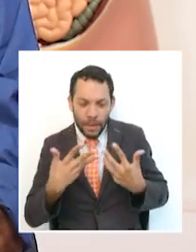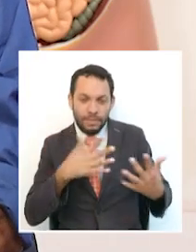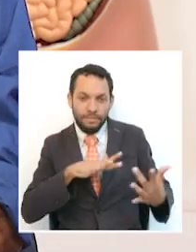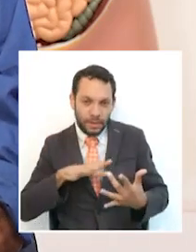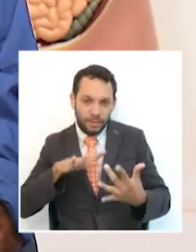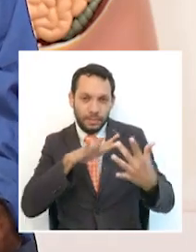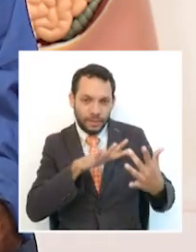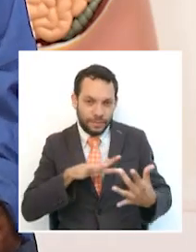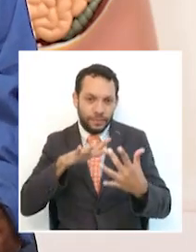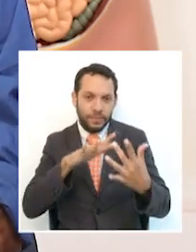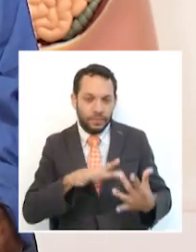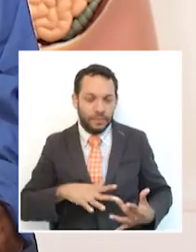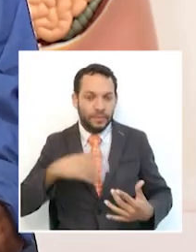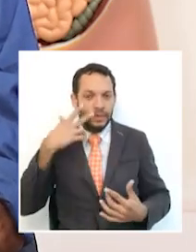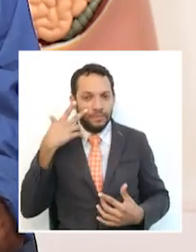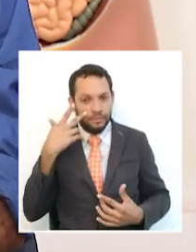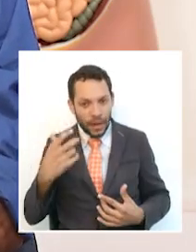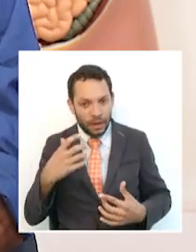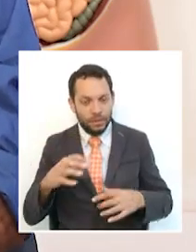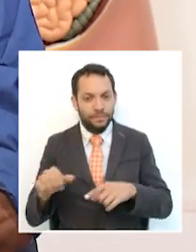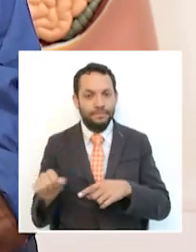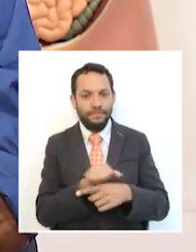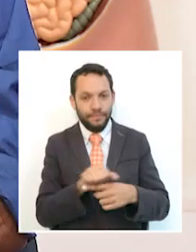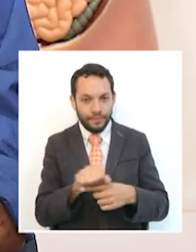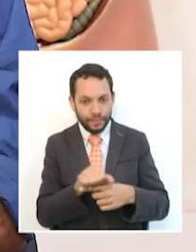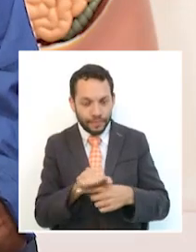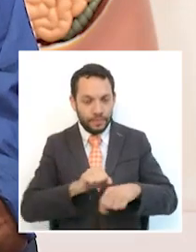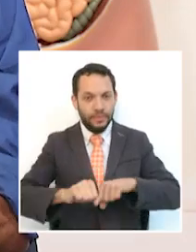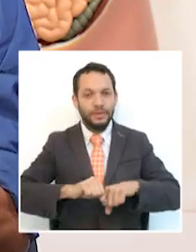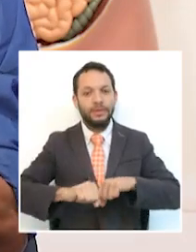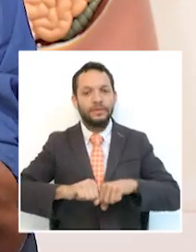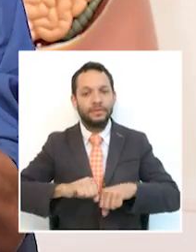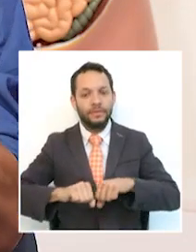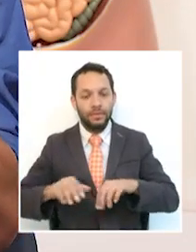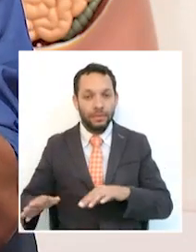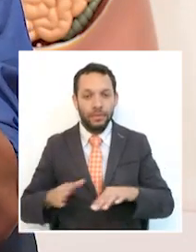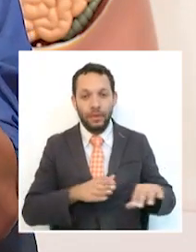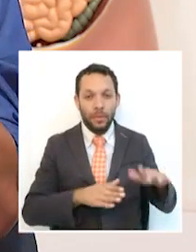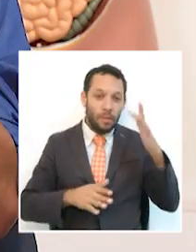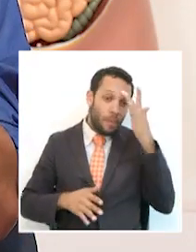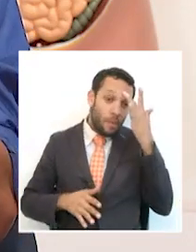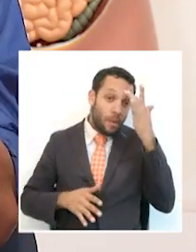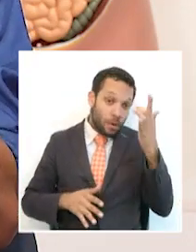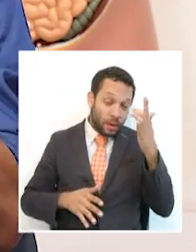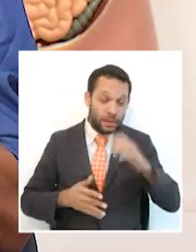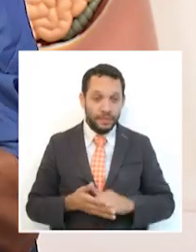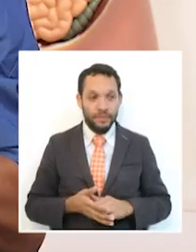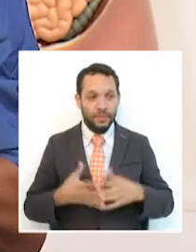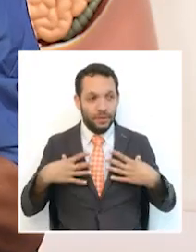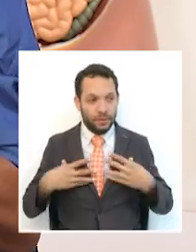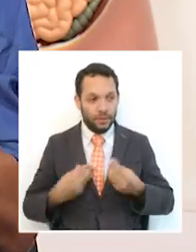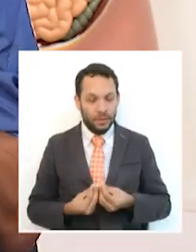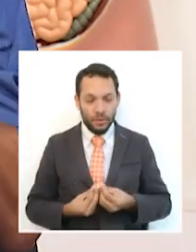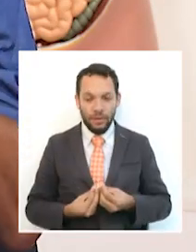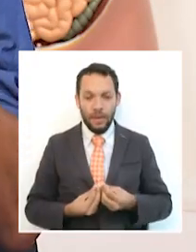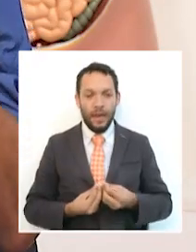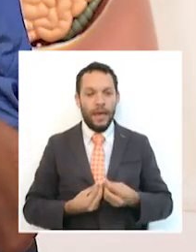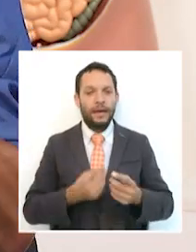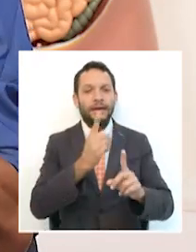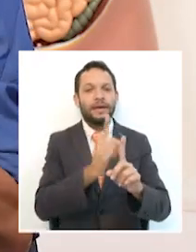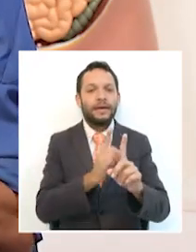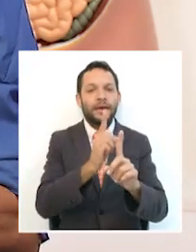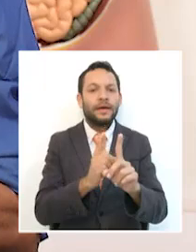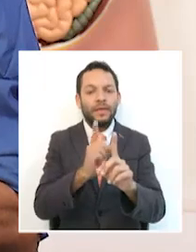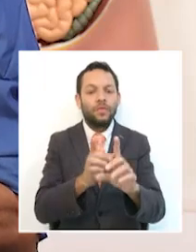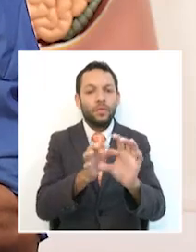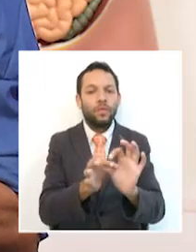maravilloso de este día porque porque como trabajamos el de persona a persona hay un contacto a